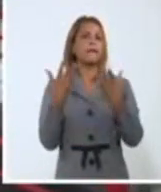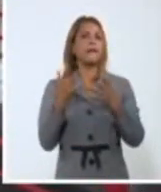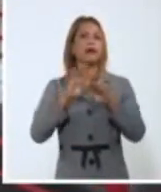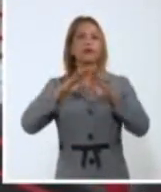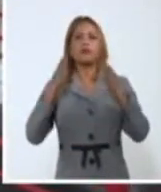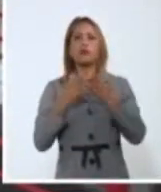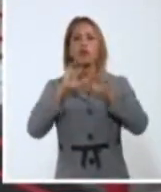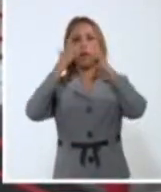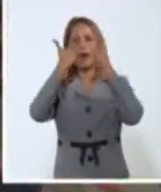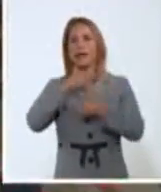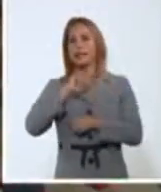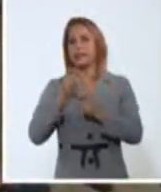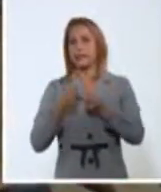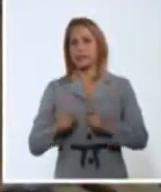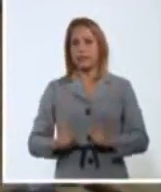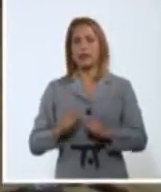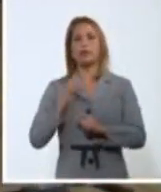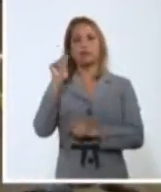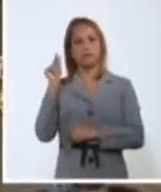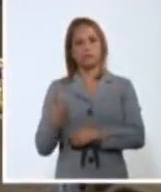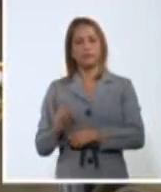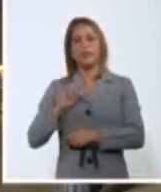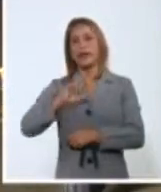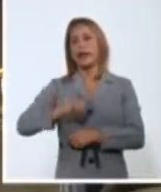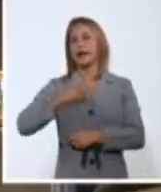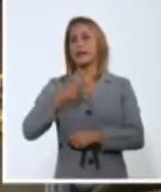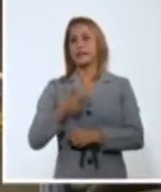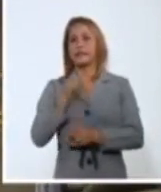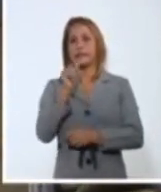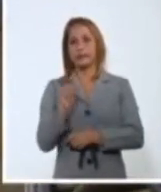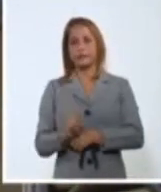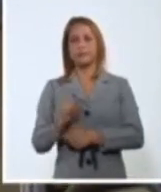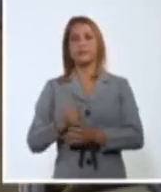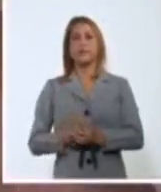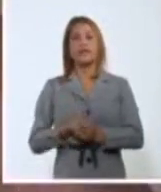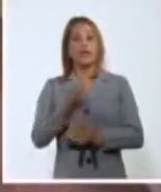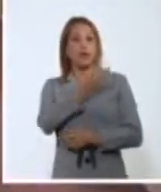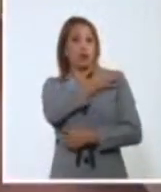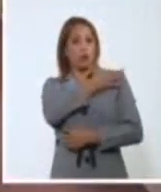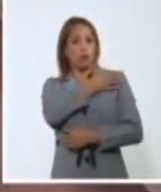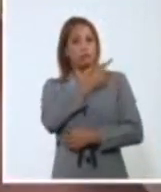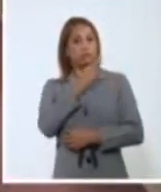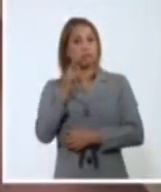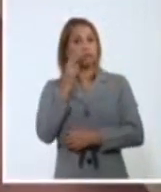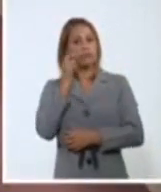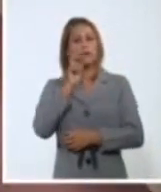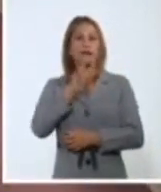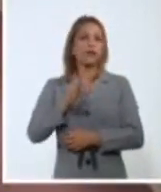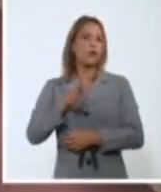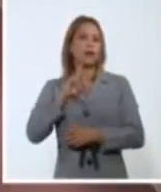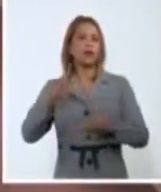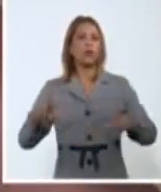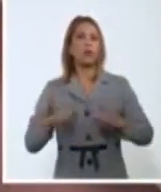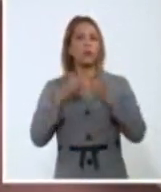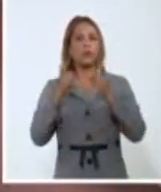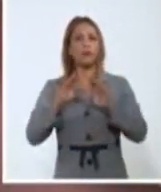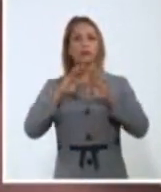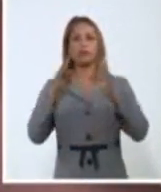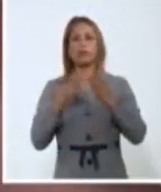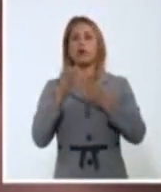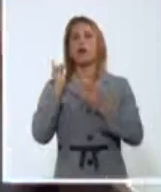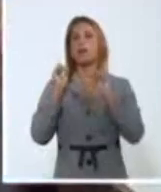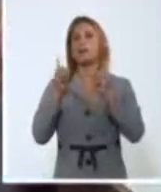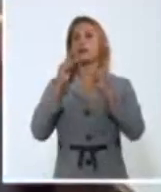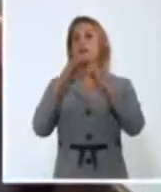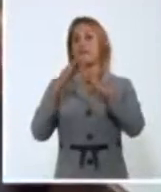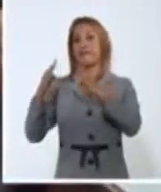artesanos y artistas. Como parte de su visita, el comandante de la Revolución evaluó además el cumplimiento de la política de la vivienda en la provincia,